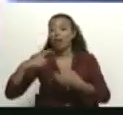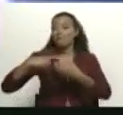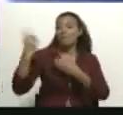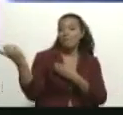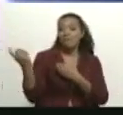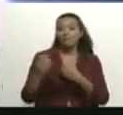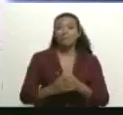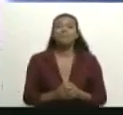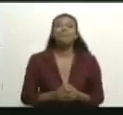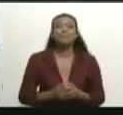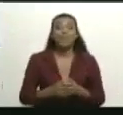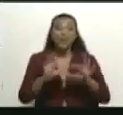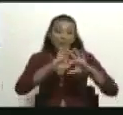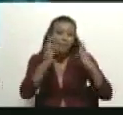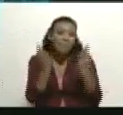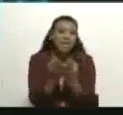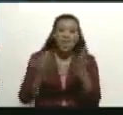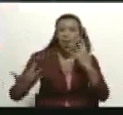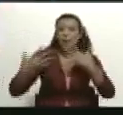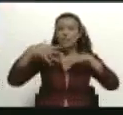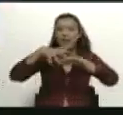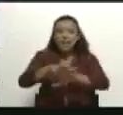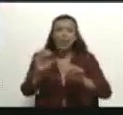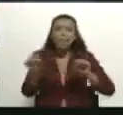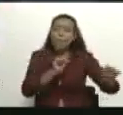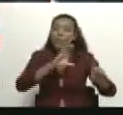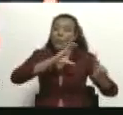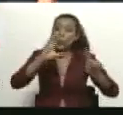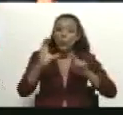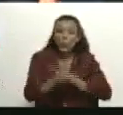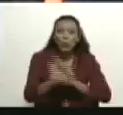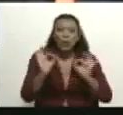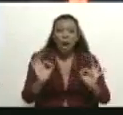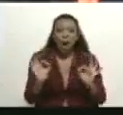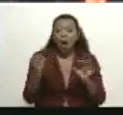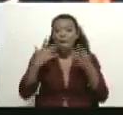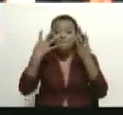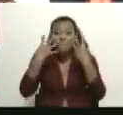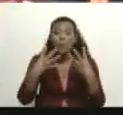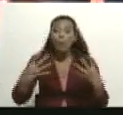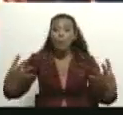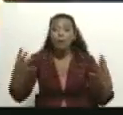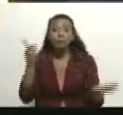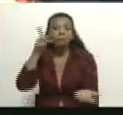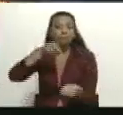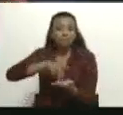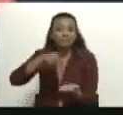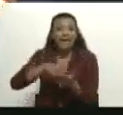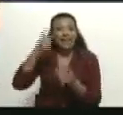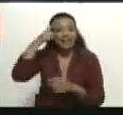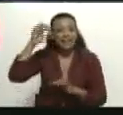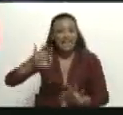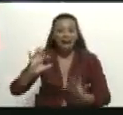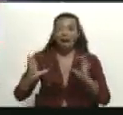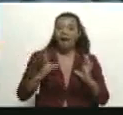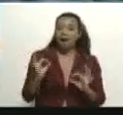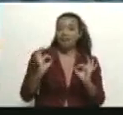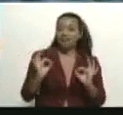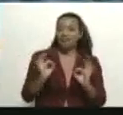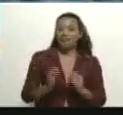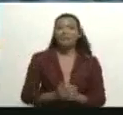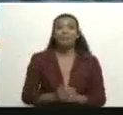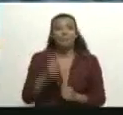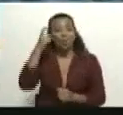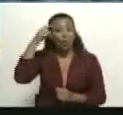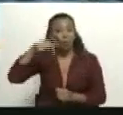fuera. Familiares, integrantes del movimiento cultural y público se hicieron presente en esta actividad.